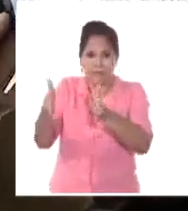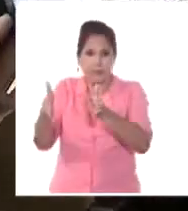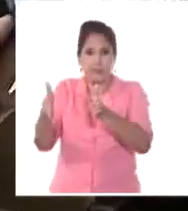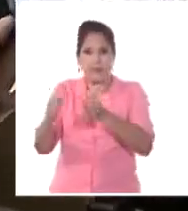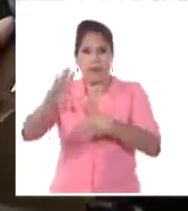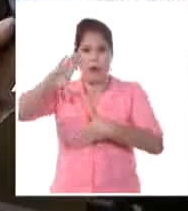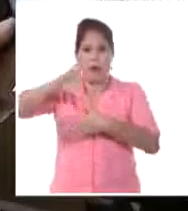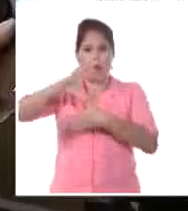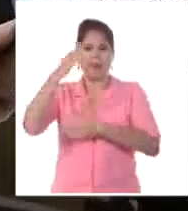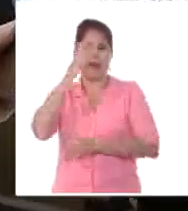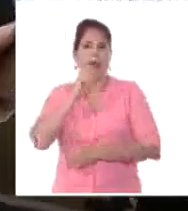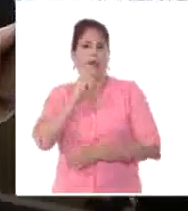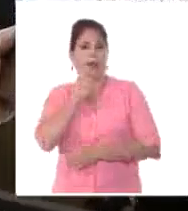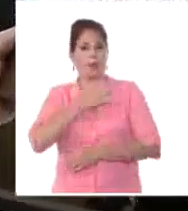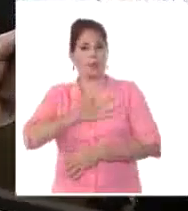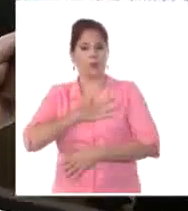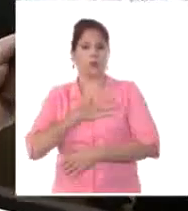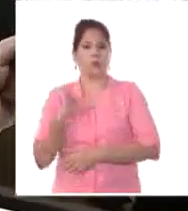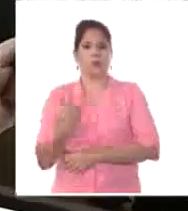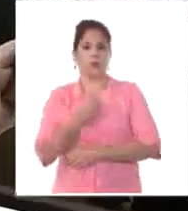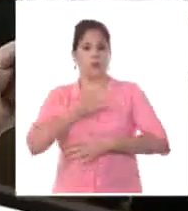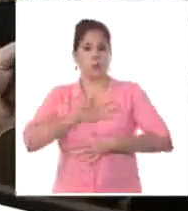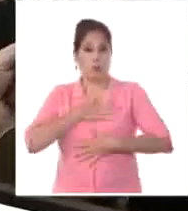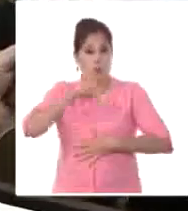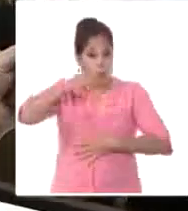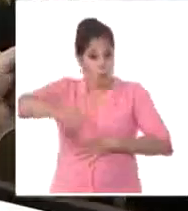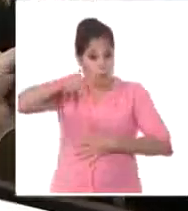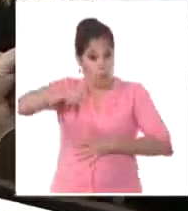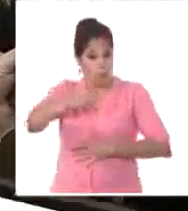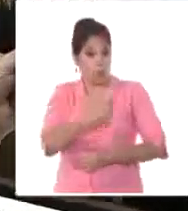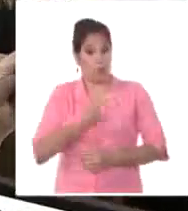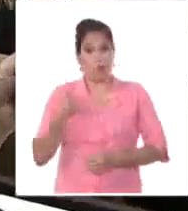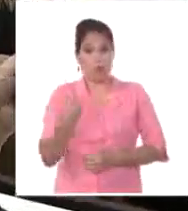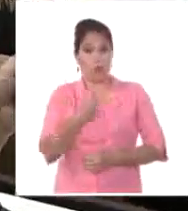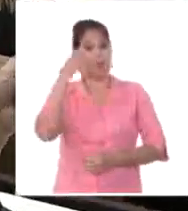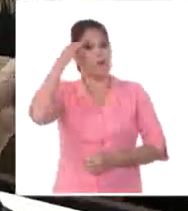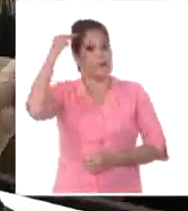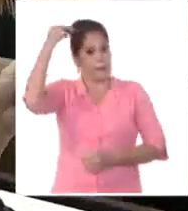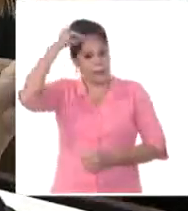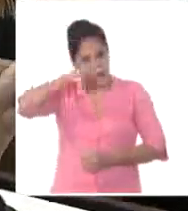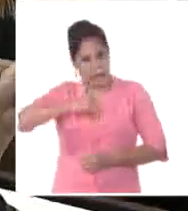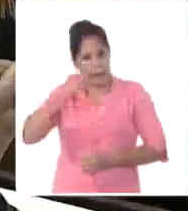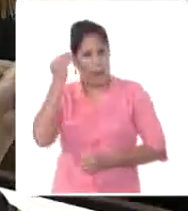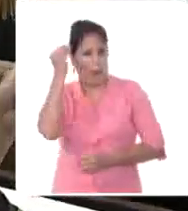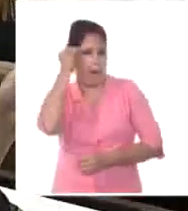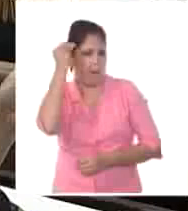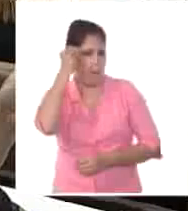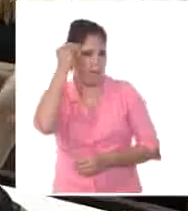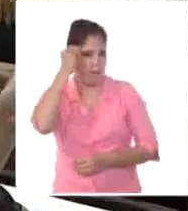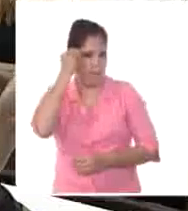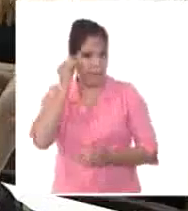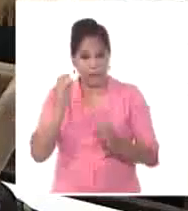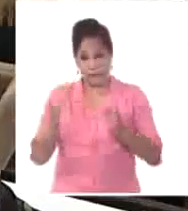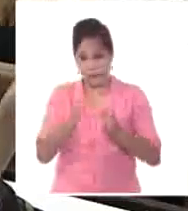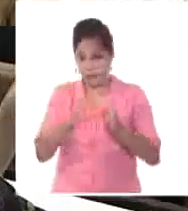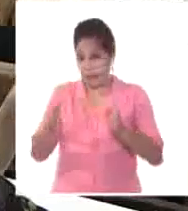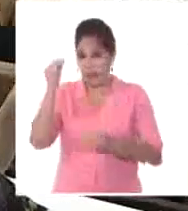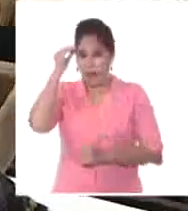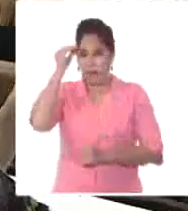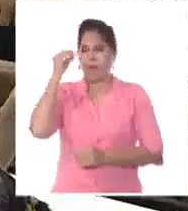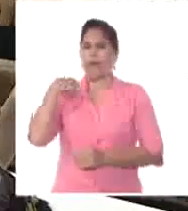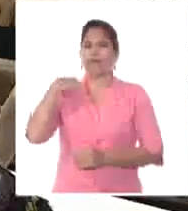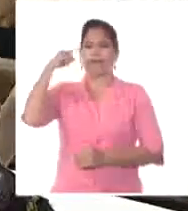América para los americanos. Y hoy, cuando estamos buscando aprendizaje, cuando estamos